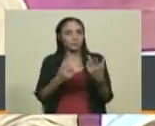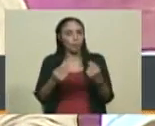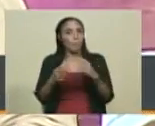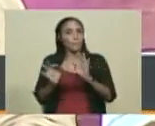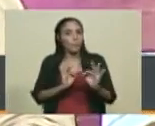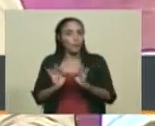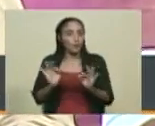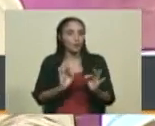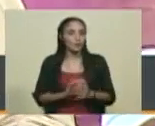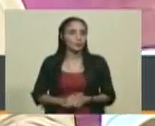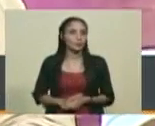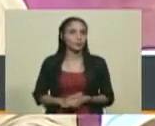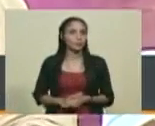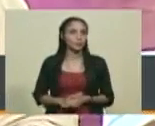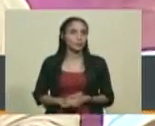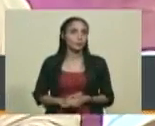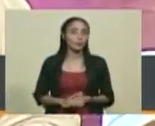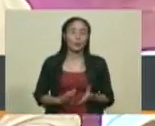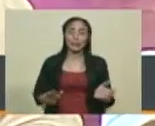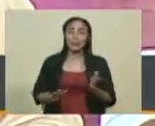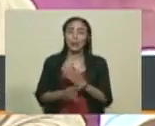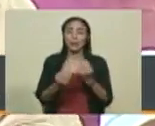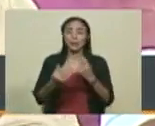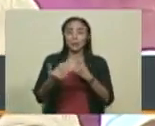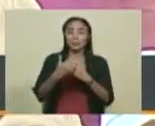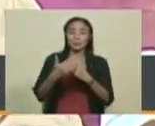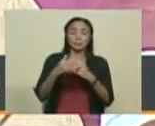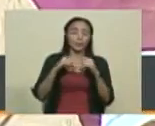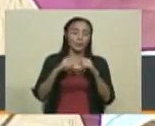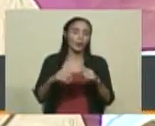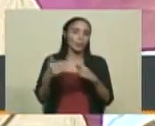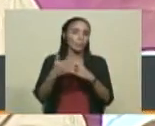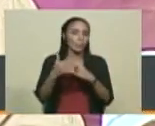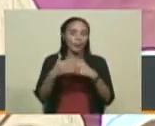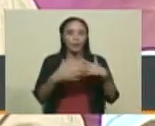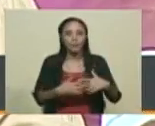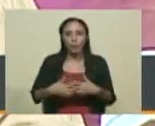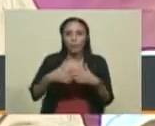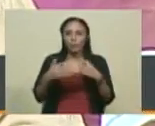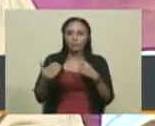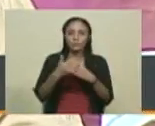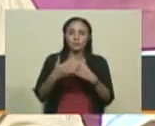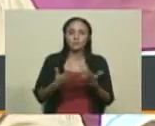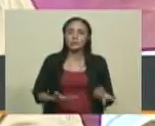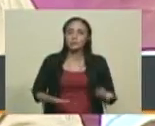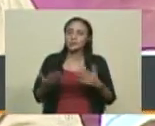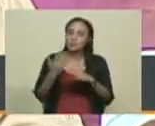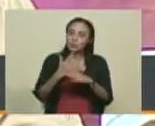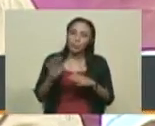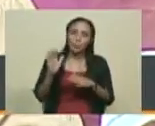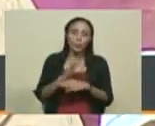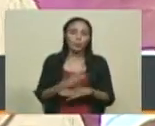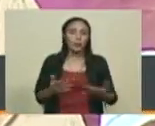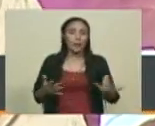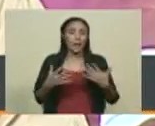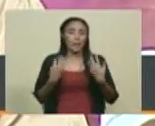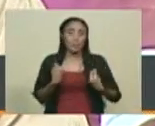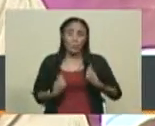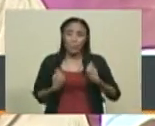para enfrentar y superar las nuevas agresiones del imperialismo norteamericano. El imperialismo en su